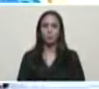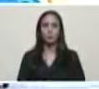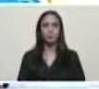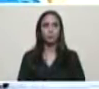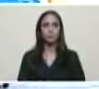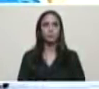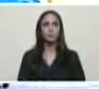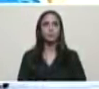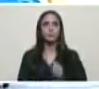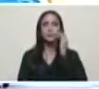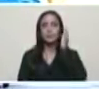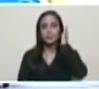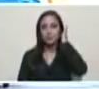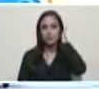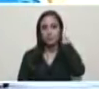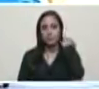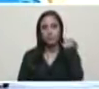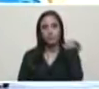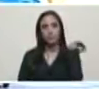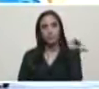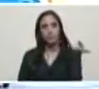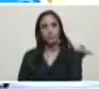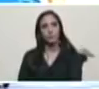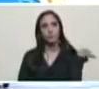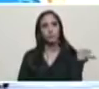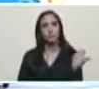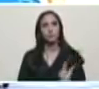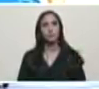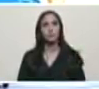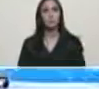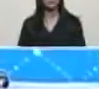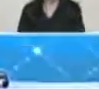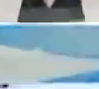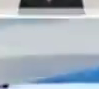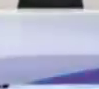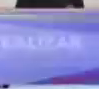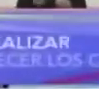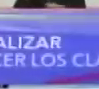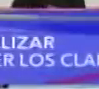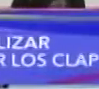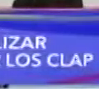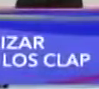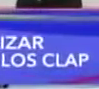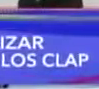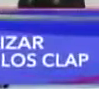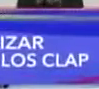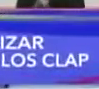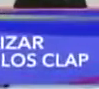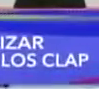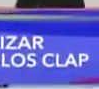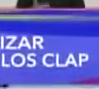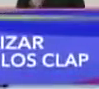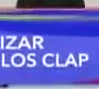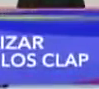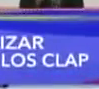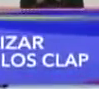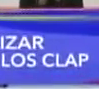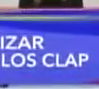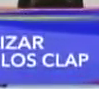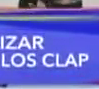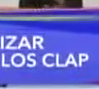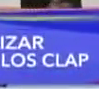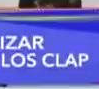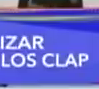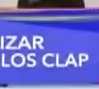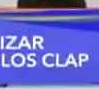etcétera Bueno también quiero aprobar algunos recursos importantes que me propone